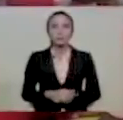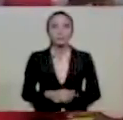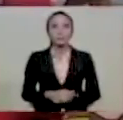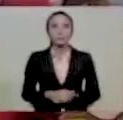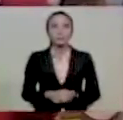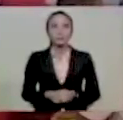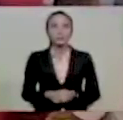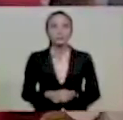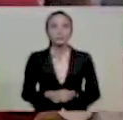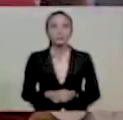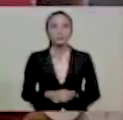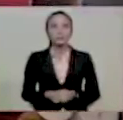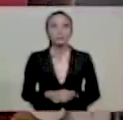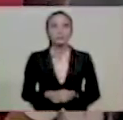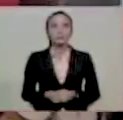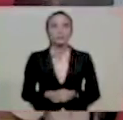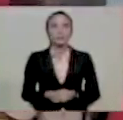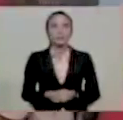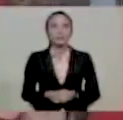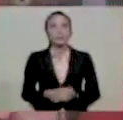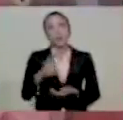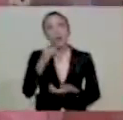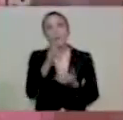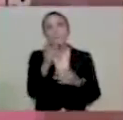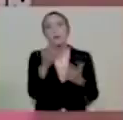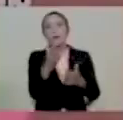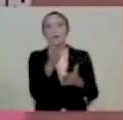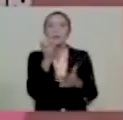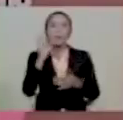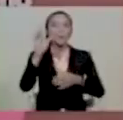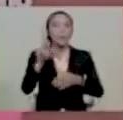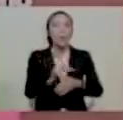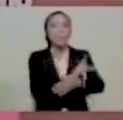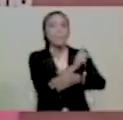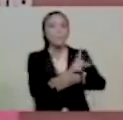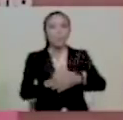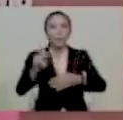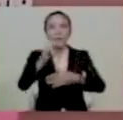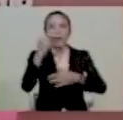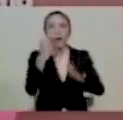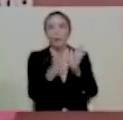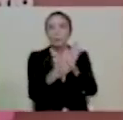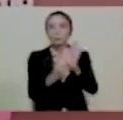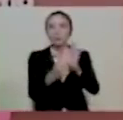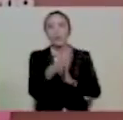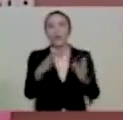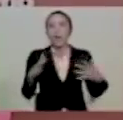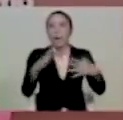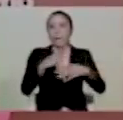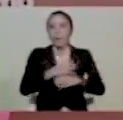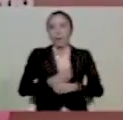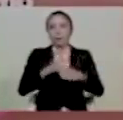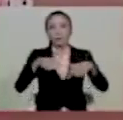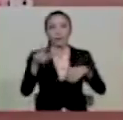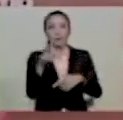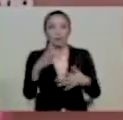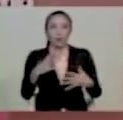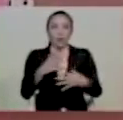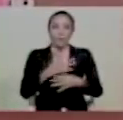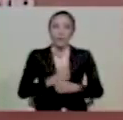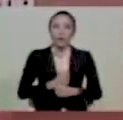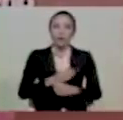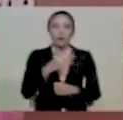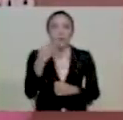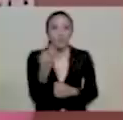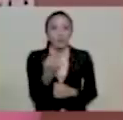muy palpables, algo que pareciera poesía, pero que ustedes han hecho realidad, y es la esperanza de Venezuela. Esa